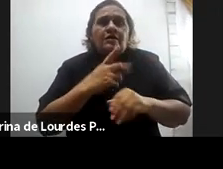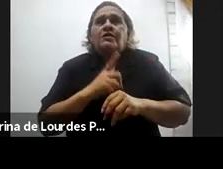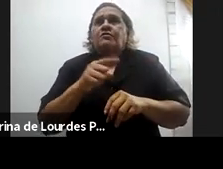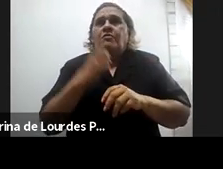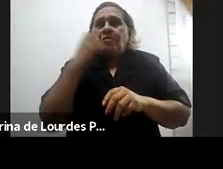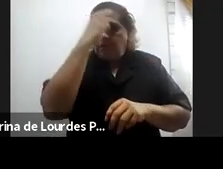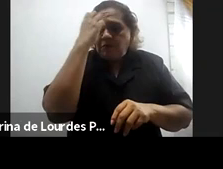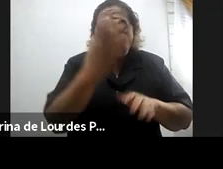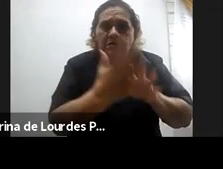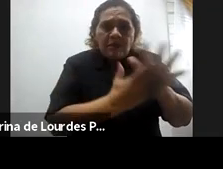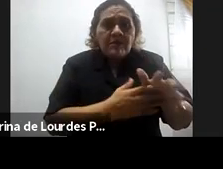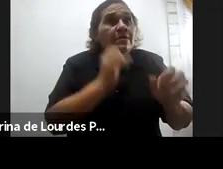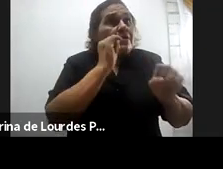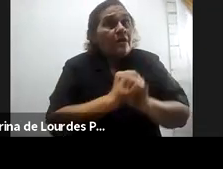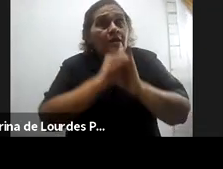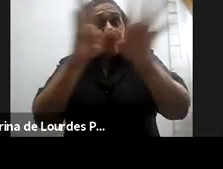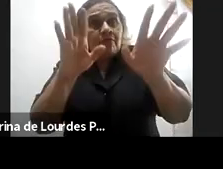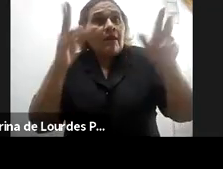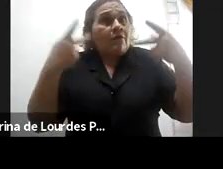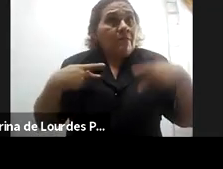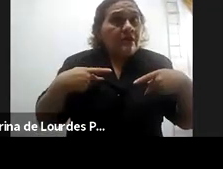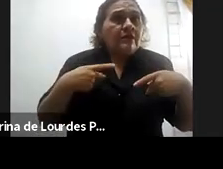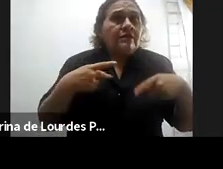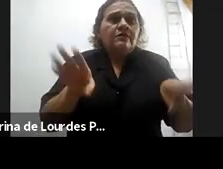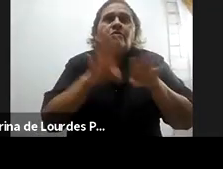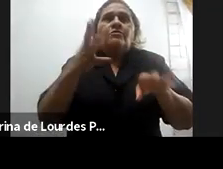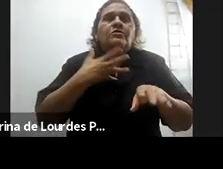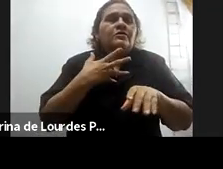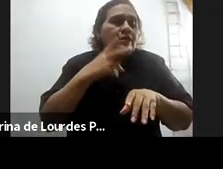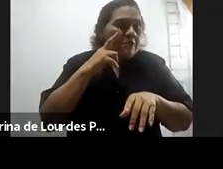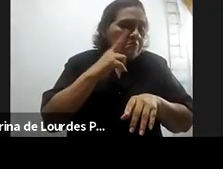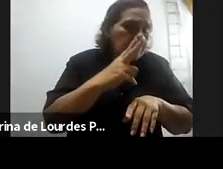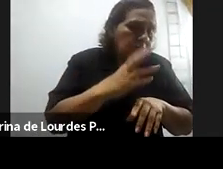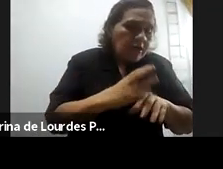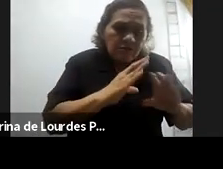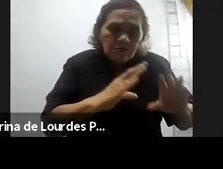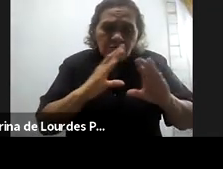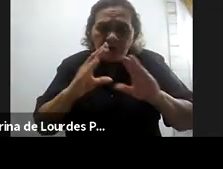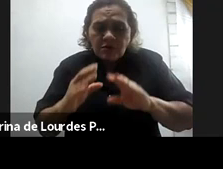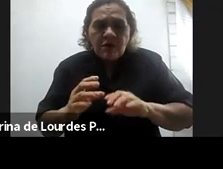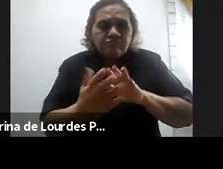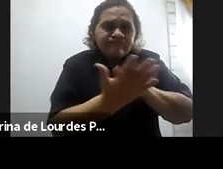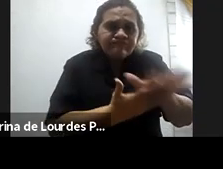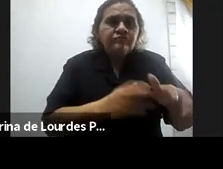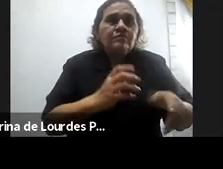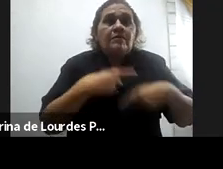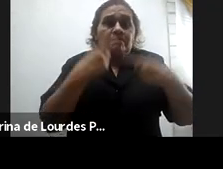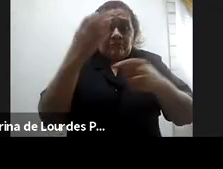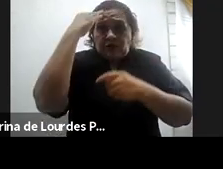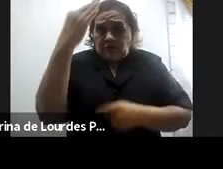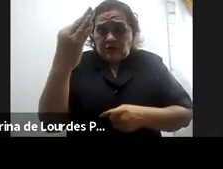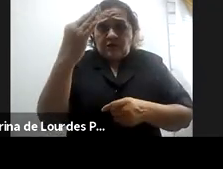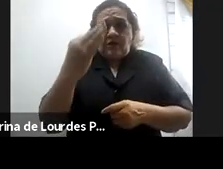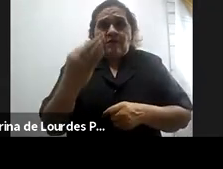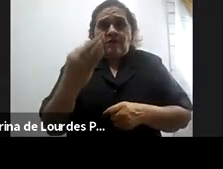el pie, informar a los pacientes cómo tienen que revisarse y cuidarse, destinar el tiempo,